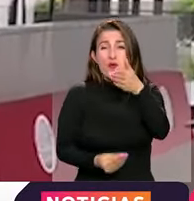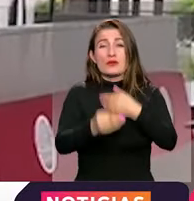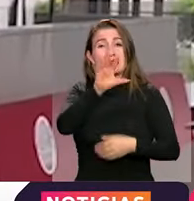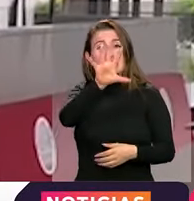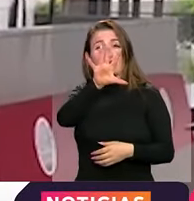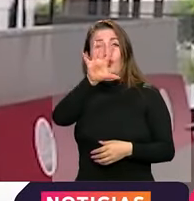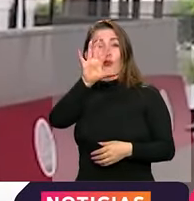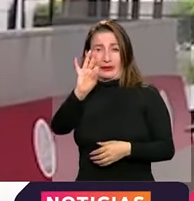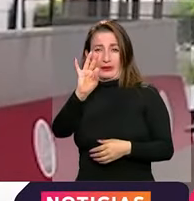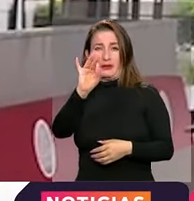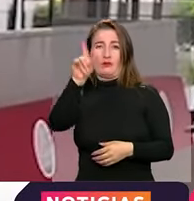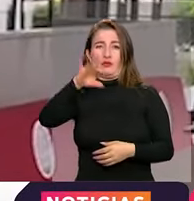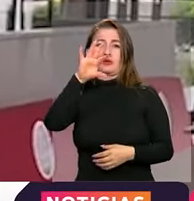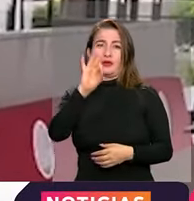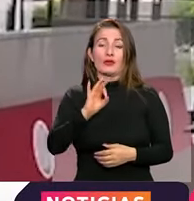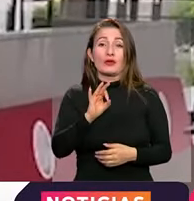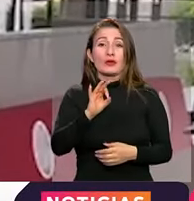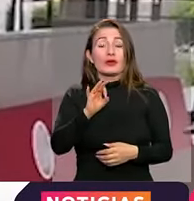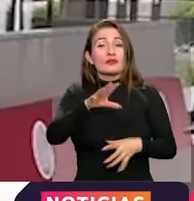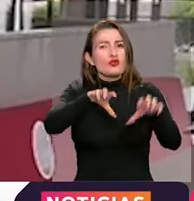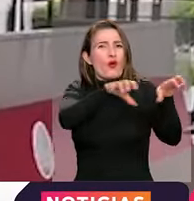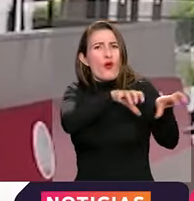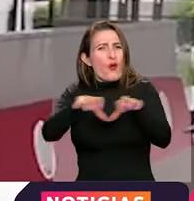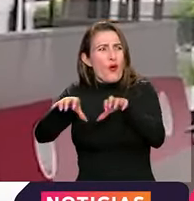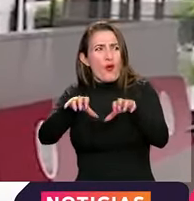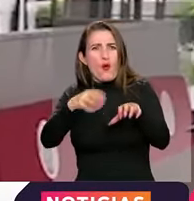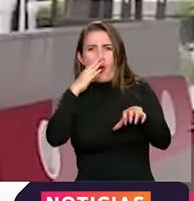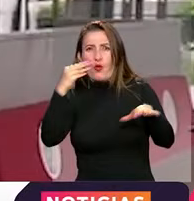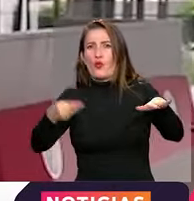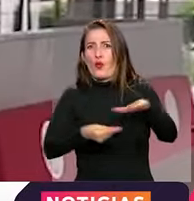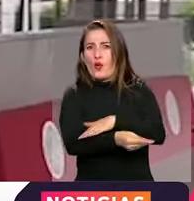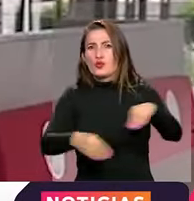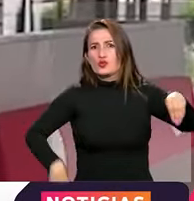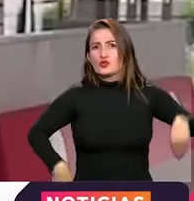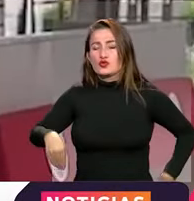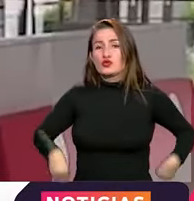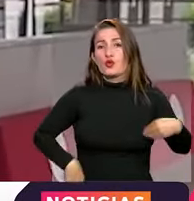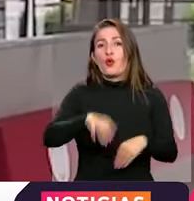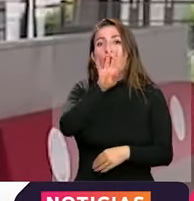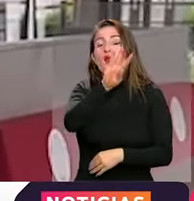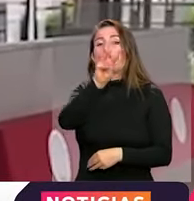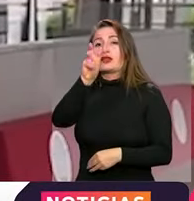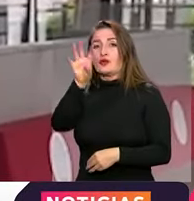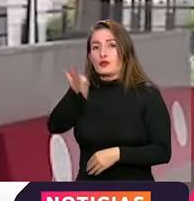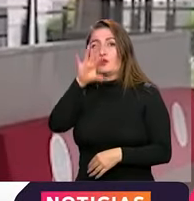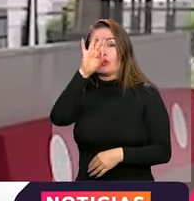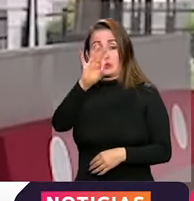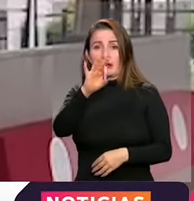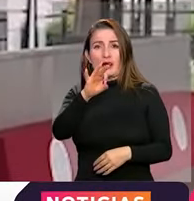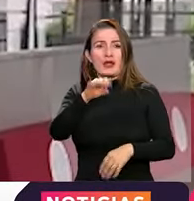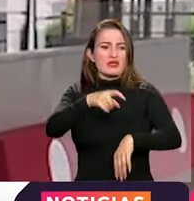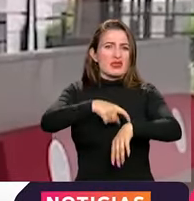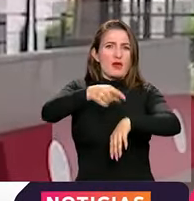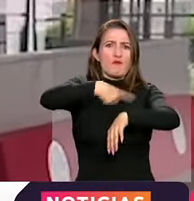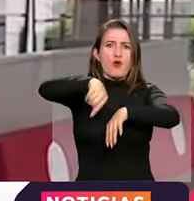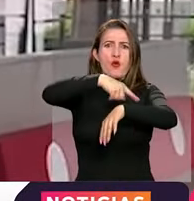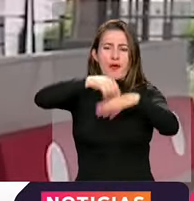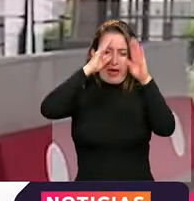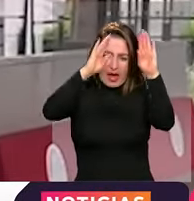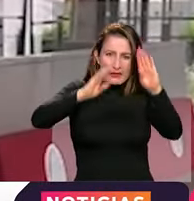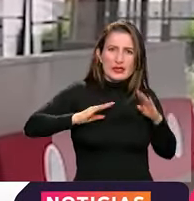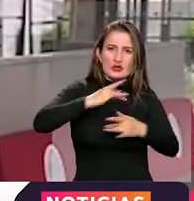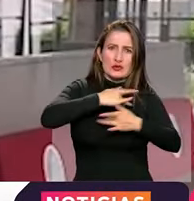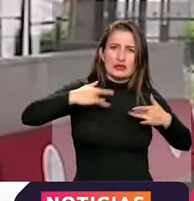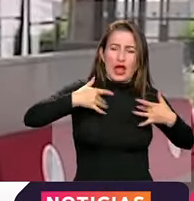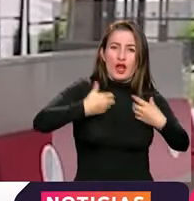un 53%. Los hechos de corrupción en un 48%. Las demoras en atención a la